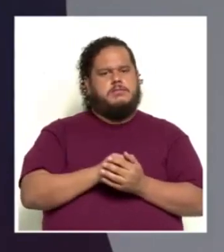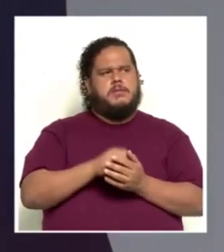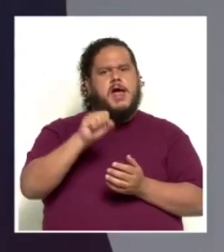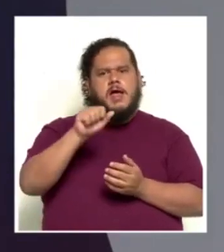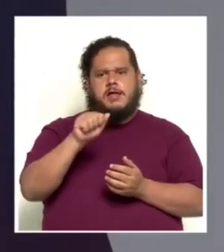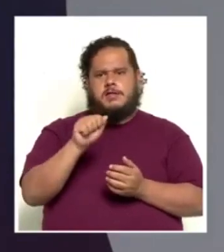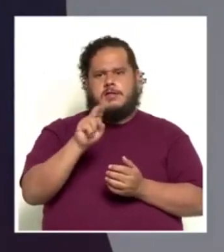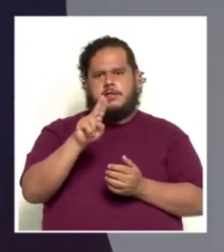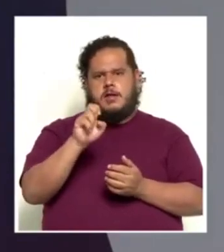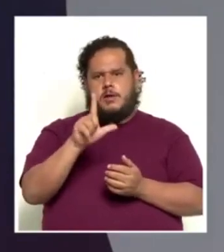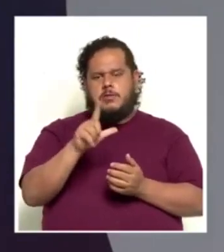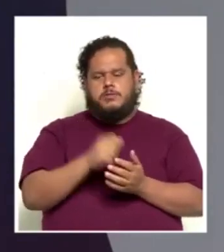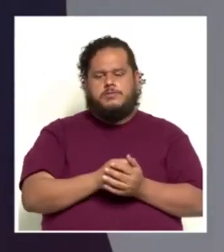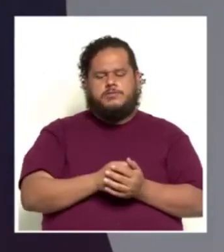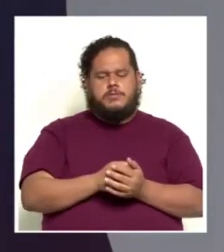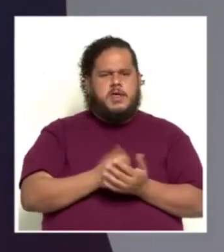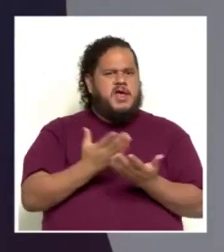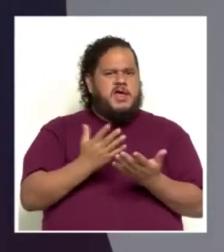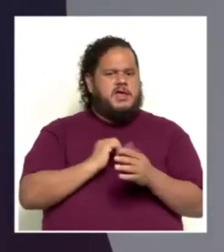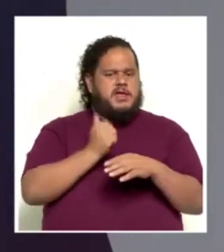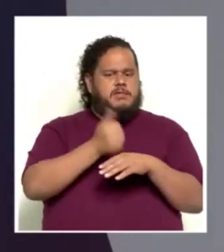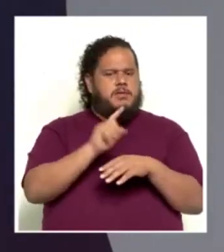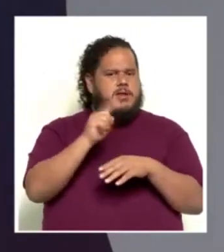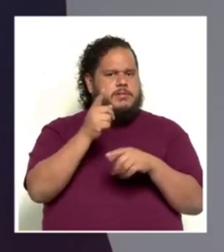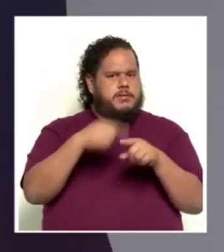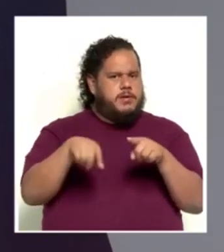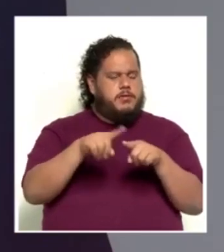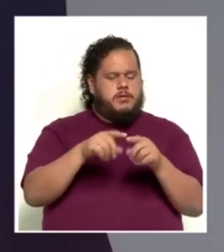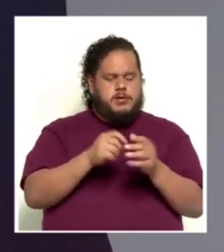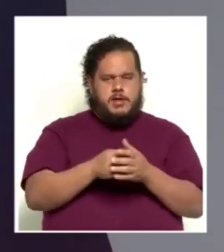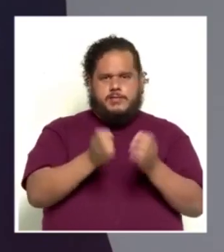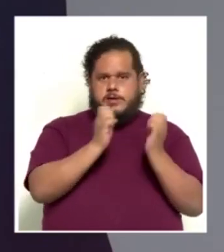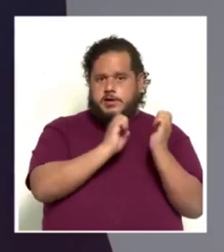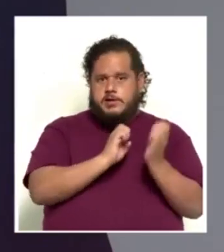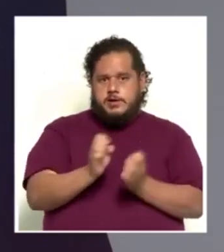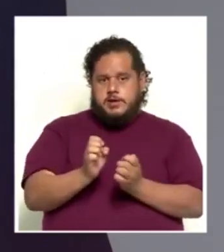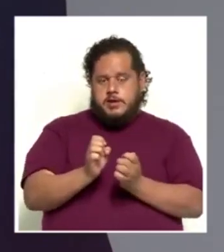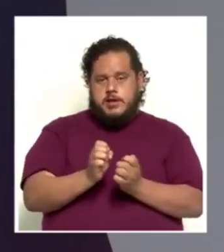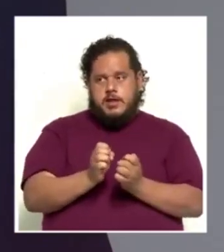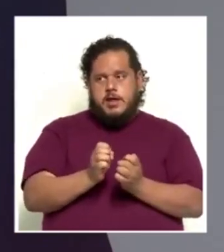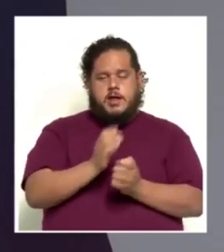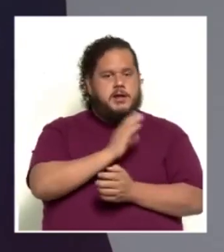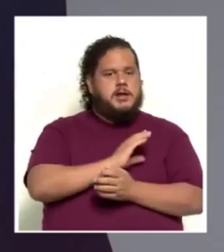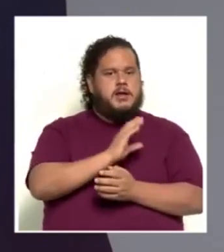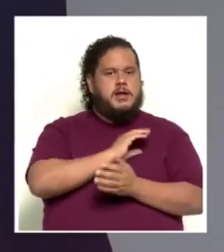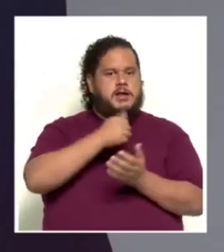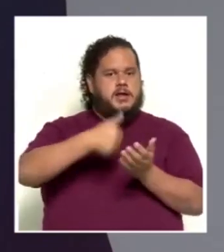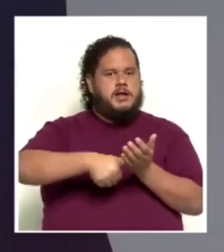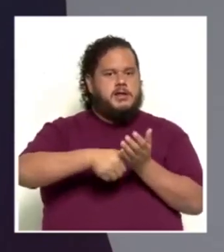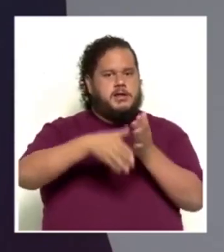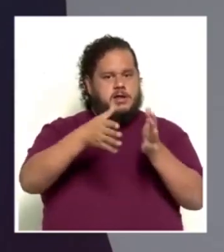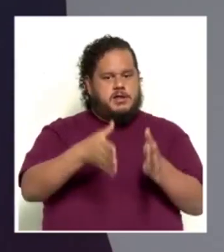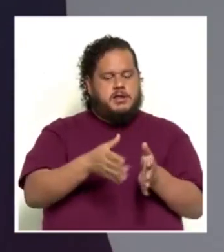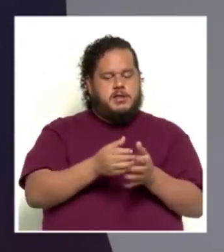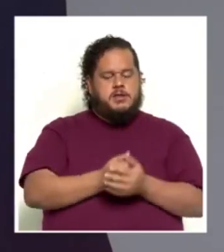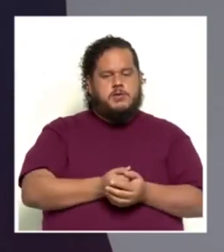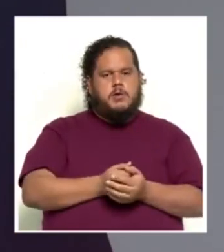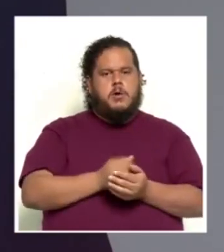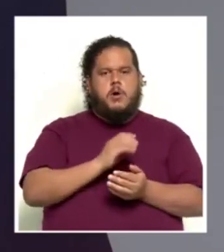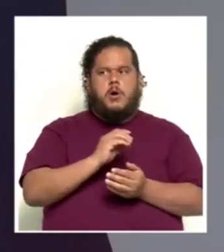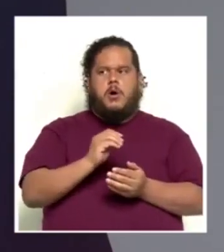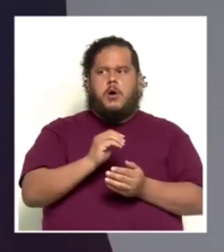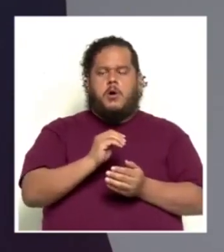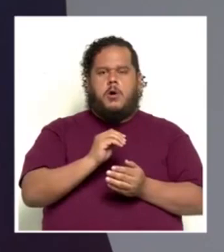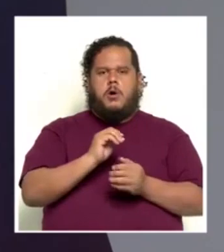en tu opinión, ¿qué definió la primera ronda? ¿La estrategia, la calidad del candidato o